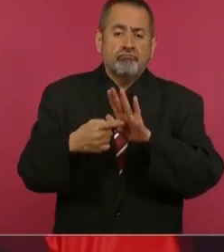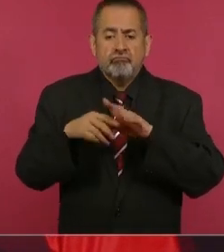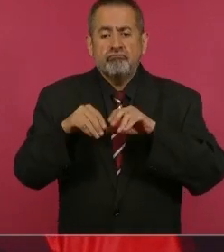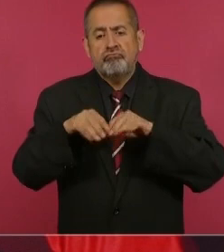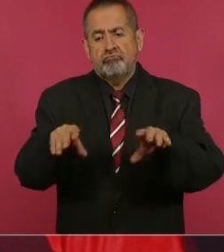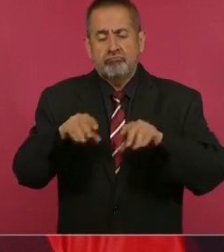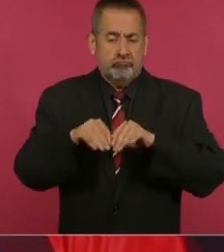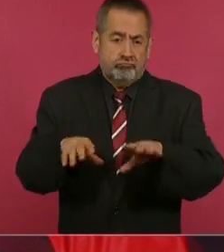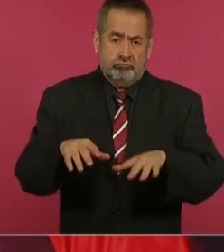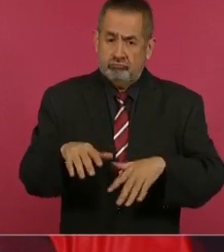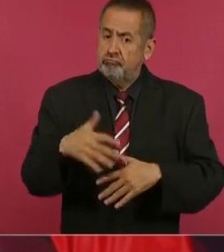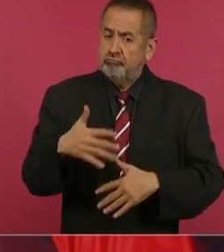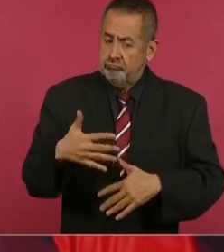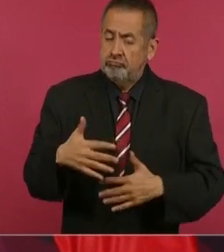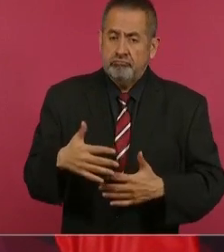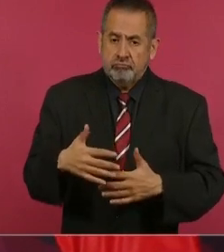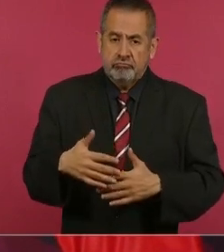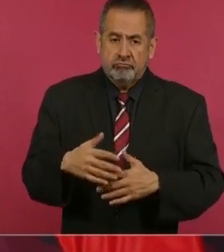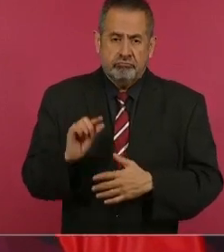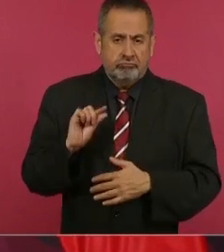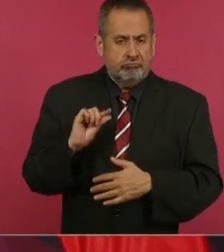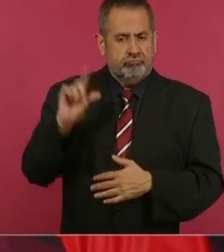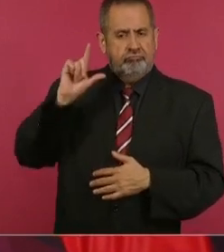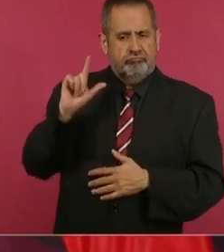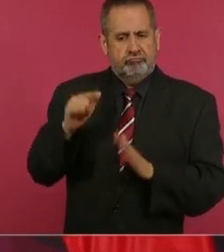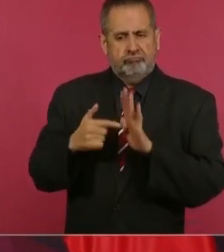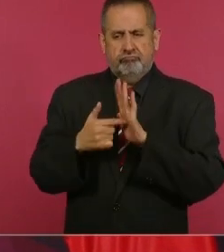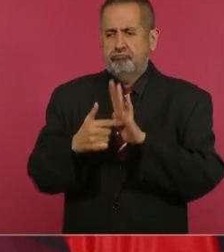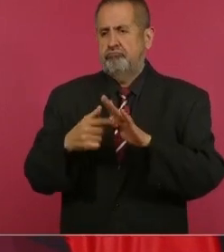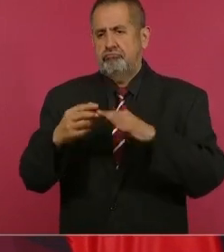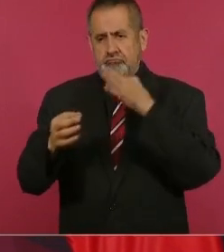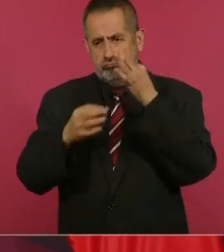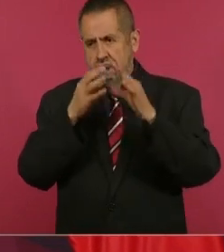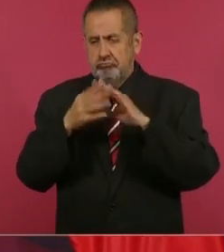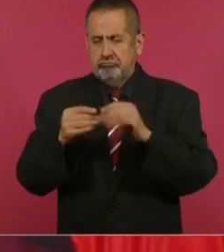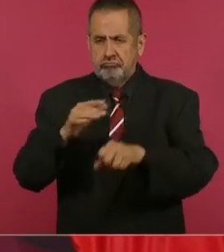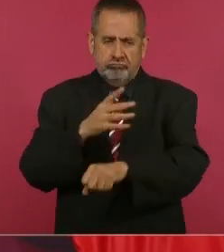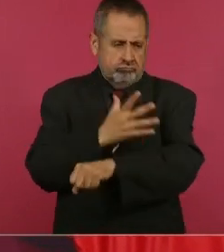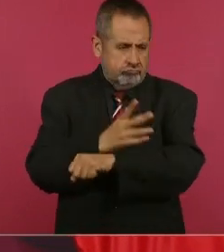tiene mucho prestigio.